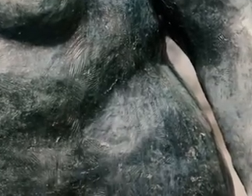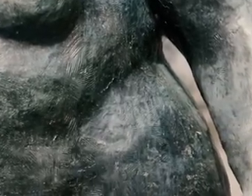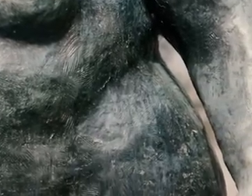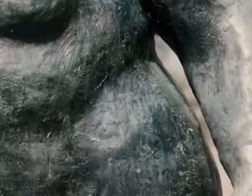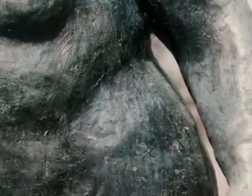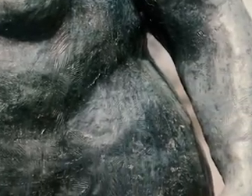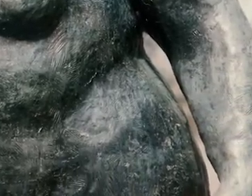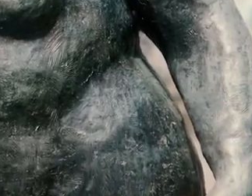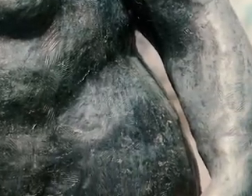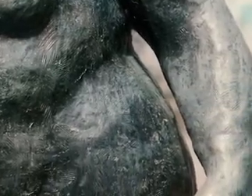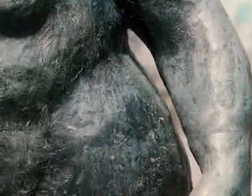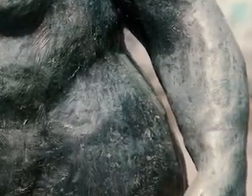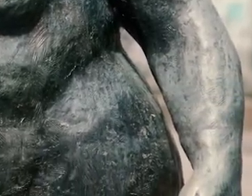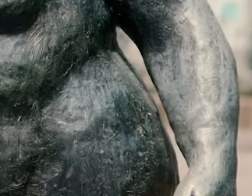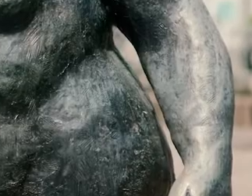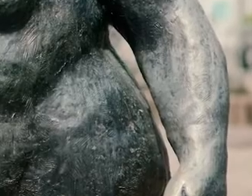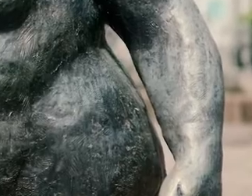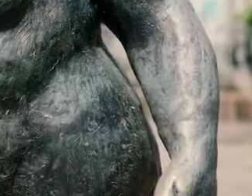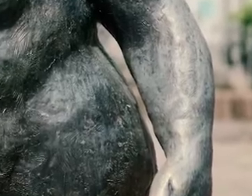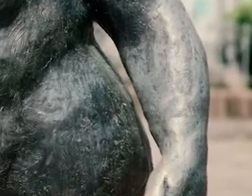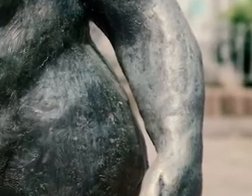avenida Rogelio Fernández Güell.